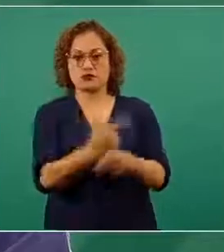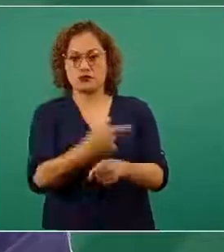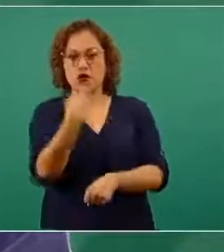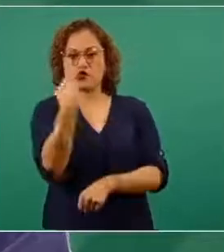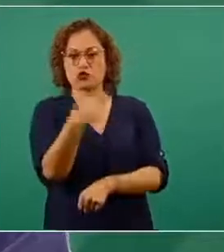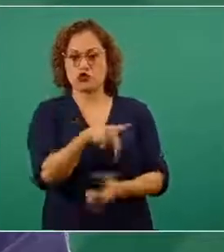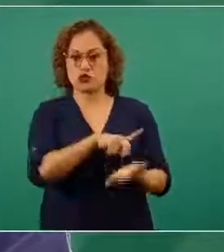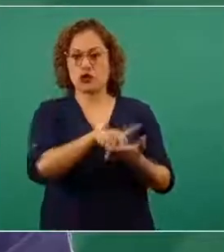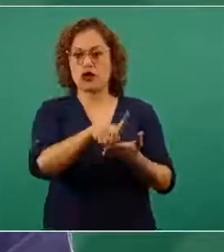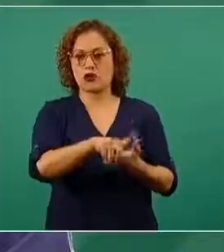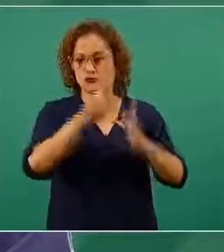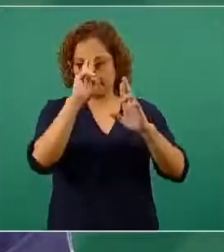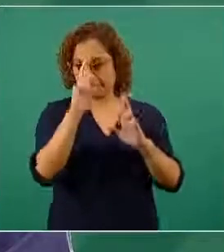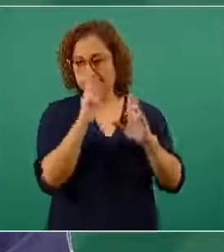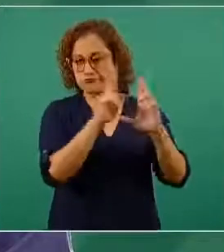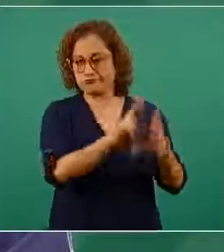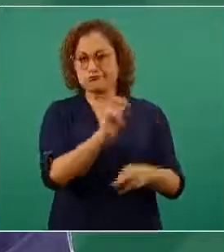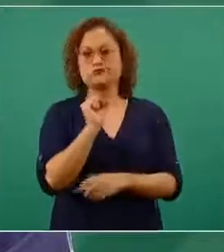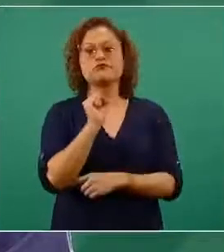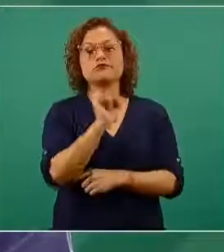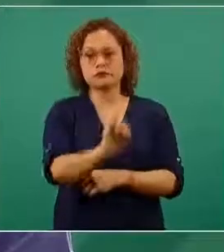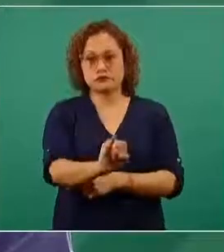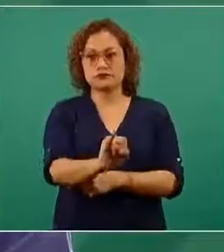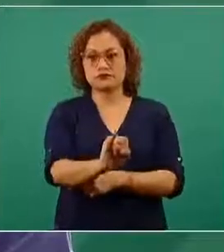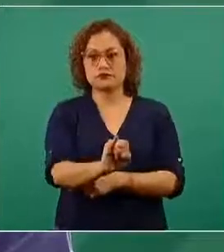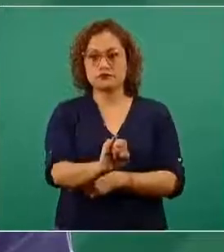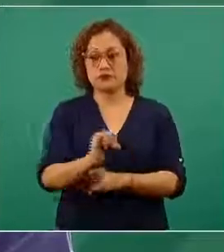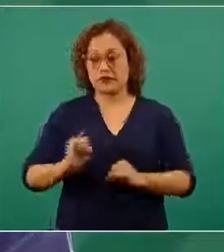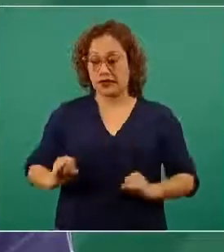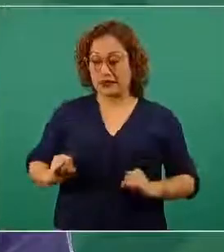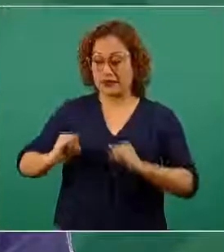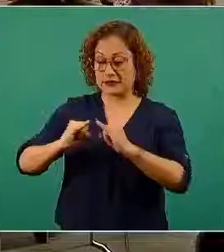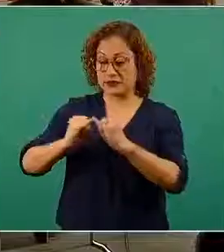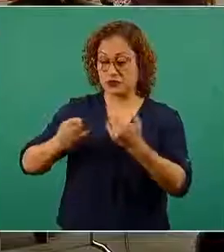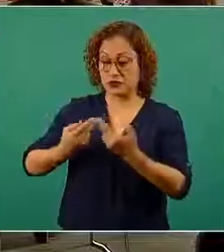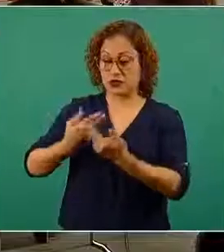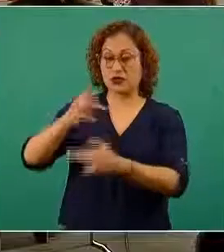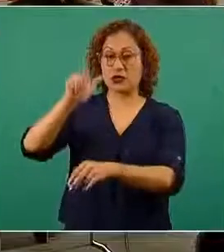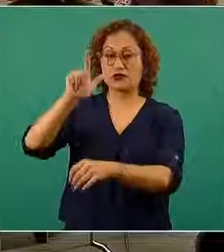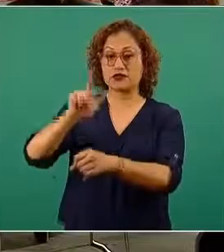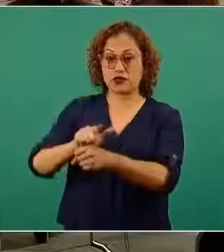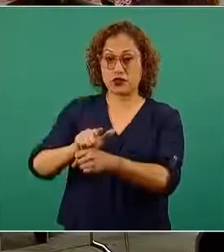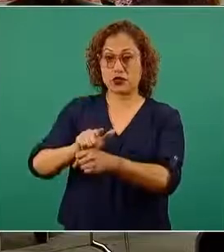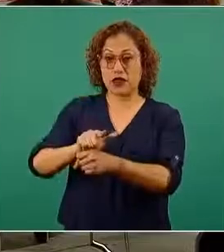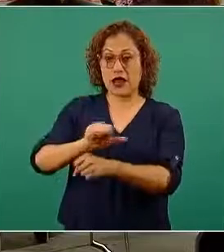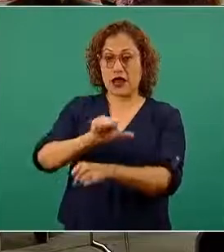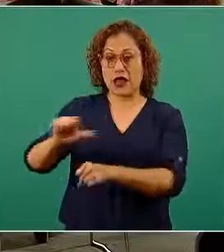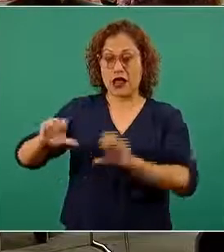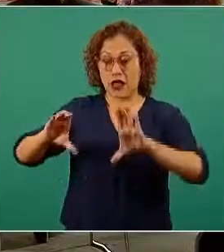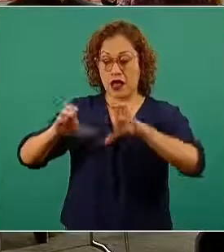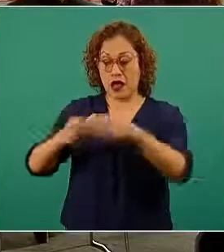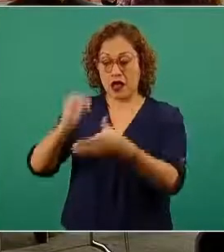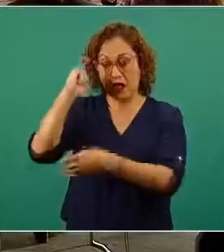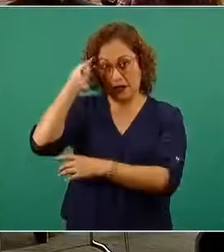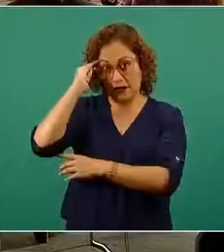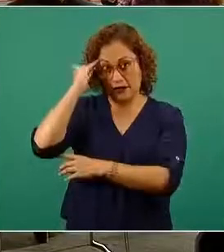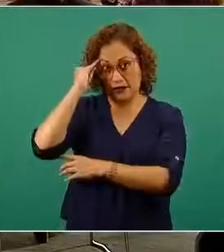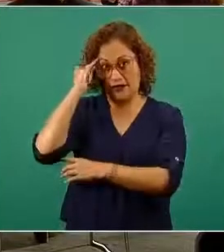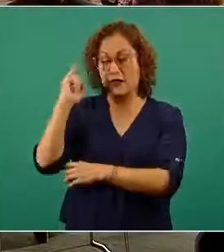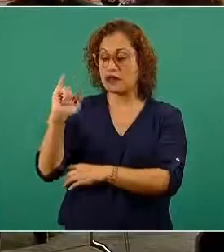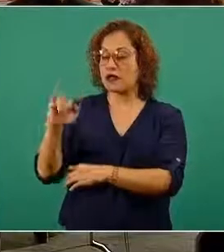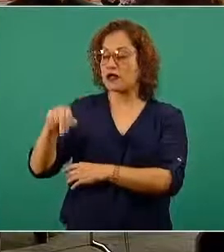derechos. Y justamente el Instituto Nacional para los Pueblos Indígenas,